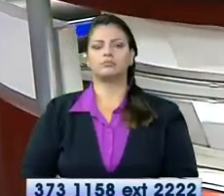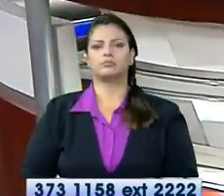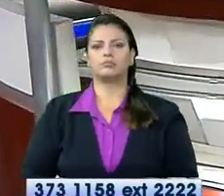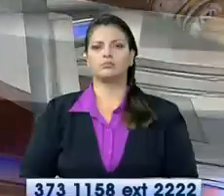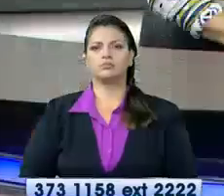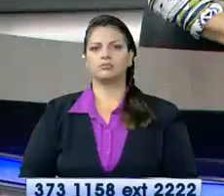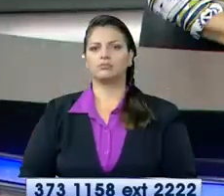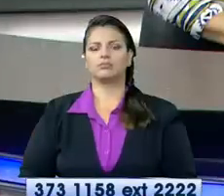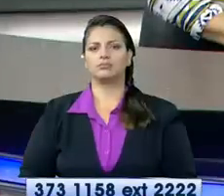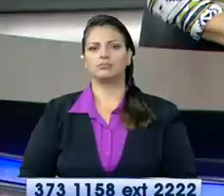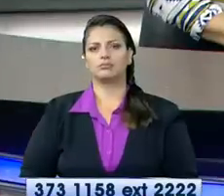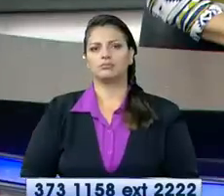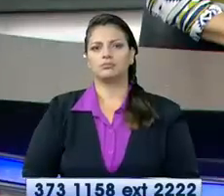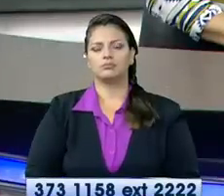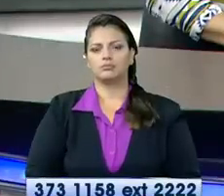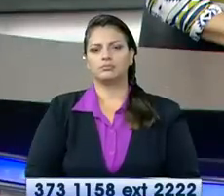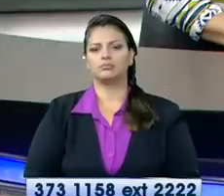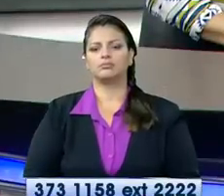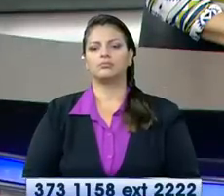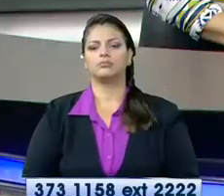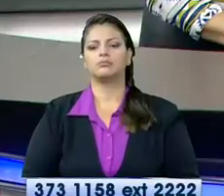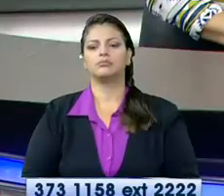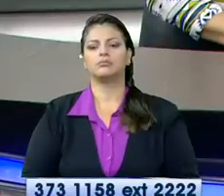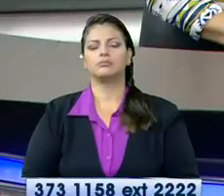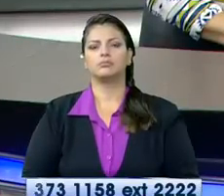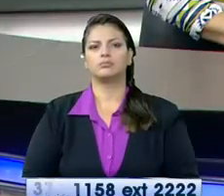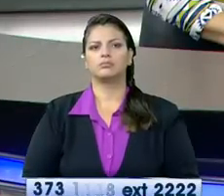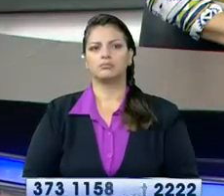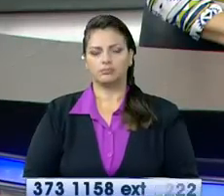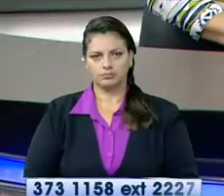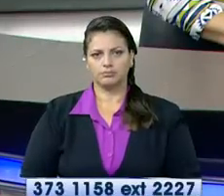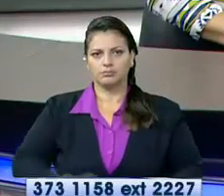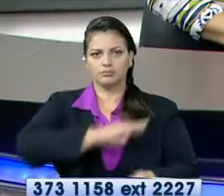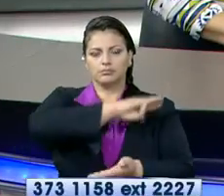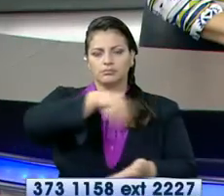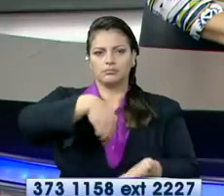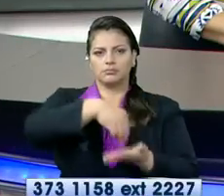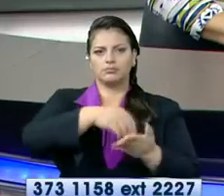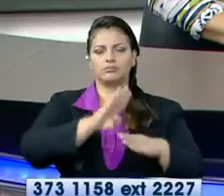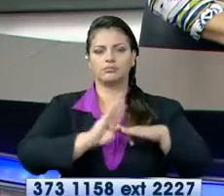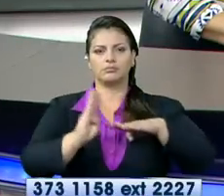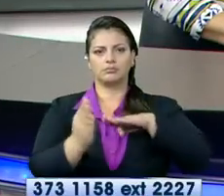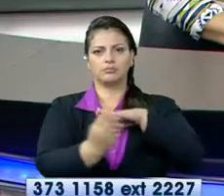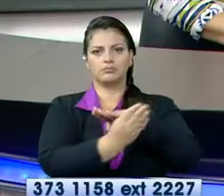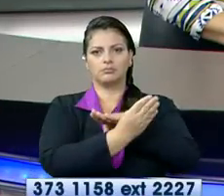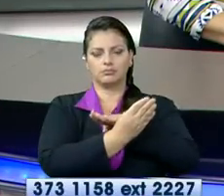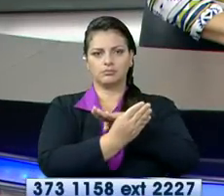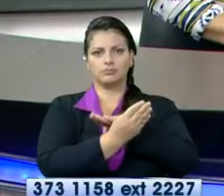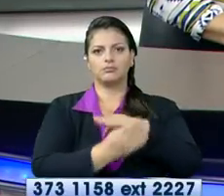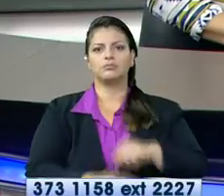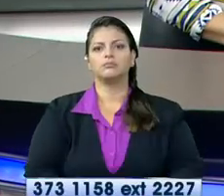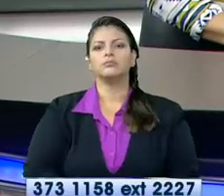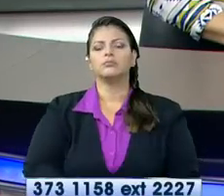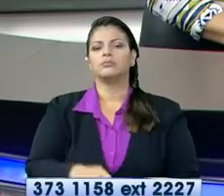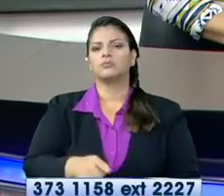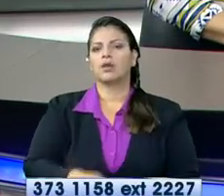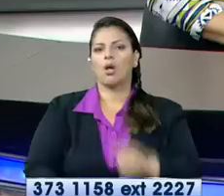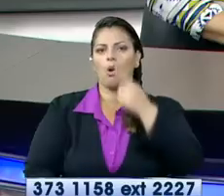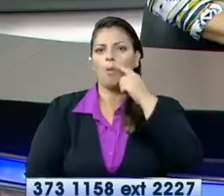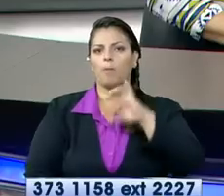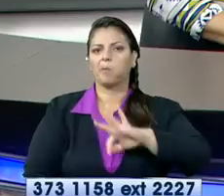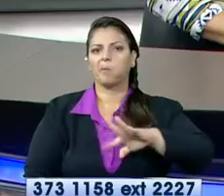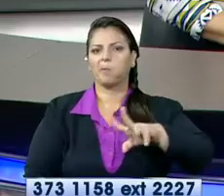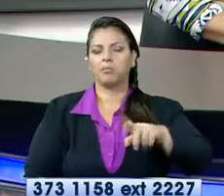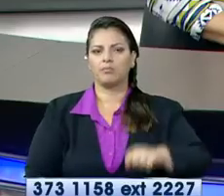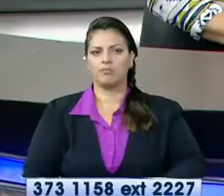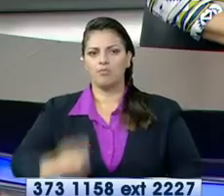Delincuente fue abatido por la policía en el puente Los Caras de Bahía de Caracas, en la provincia de Managua. Según la policía, el